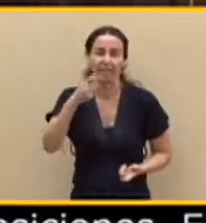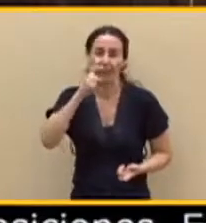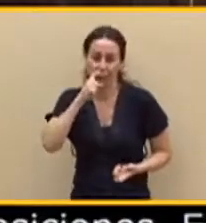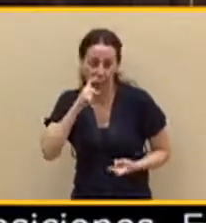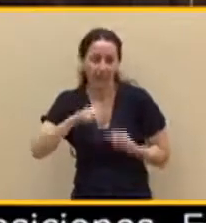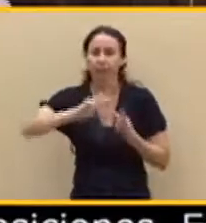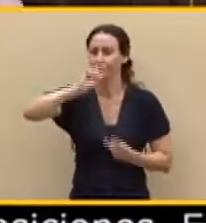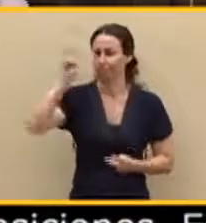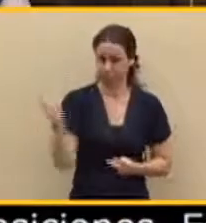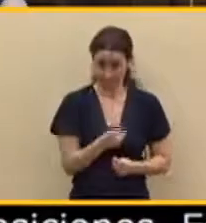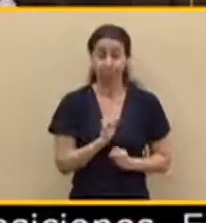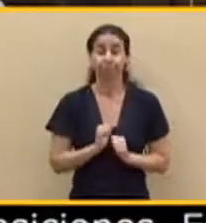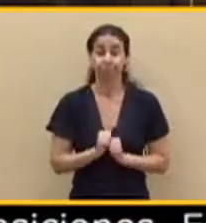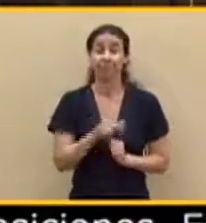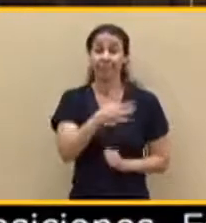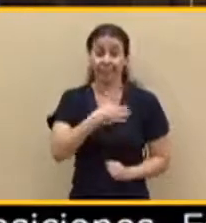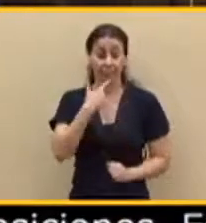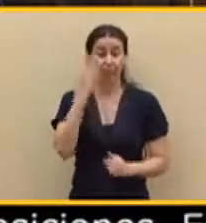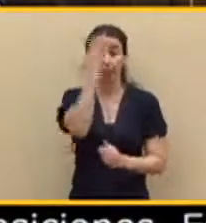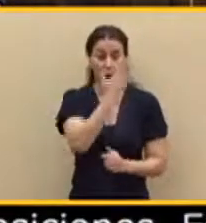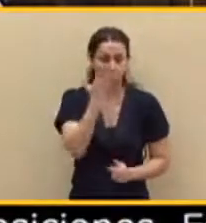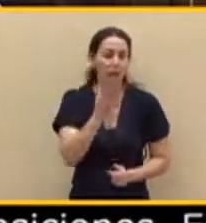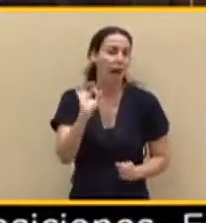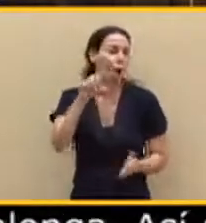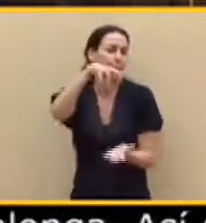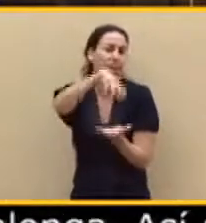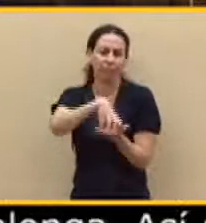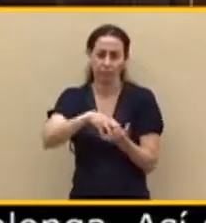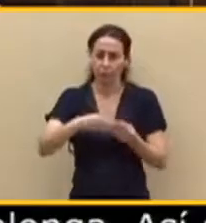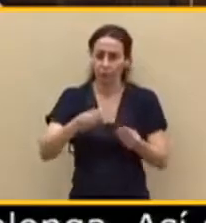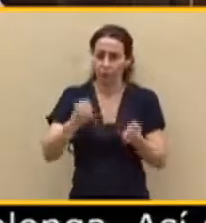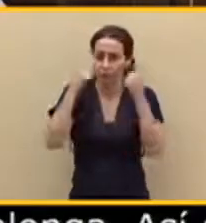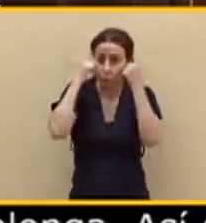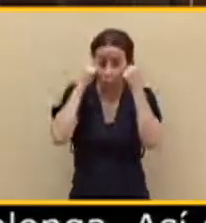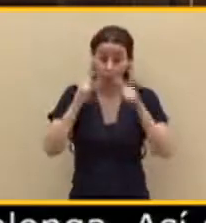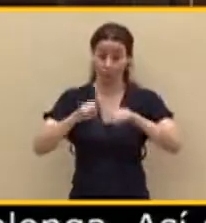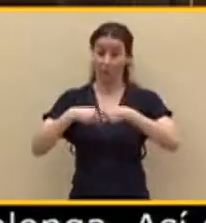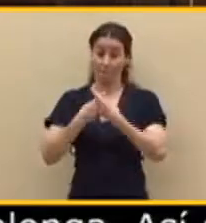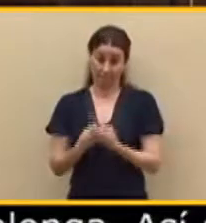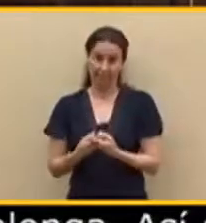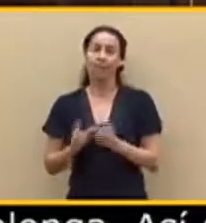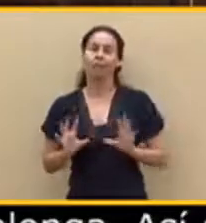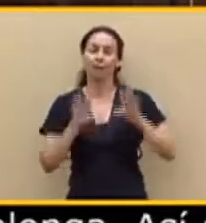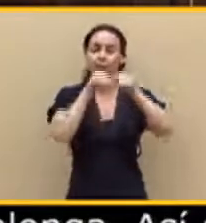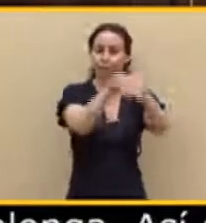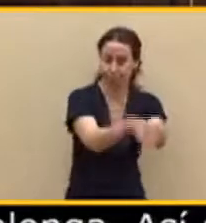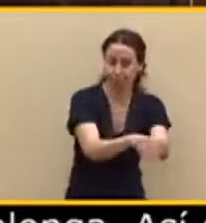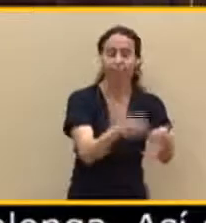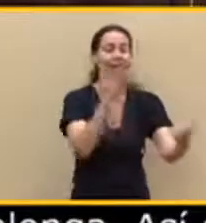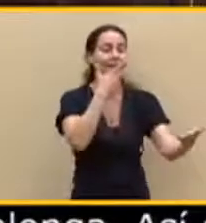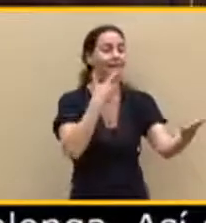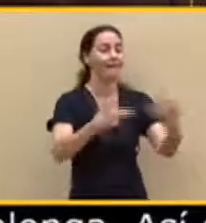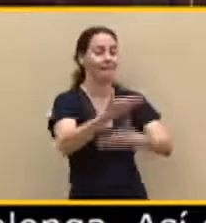que disponer de escuelas y de centros de estudio a los que van ciertas familias de, pues siempre es una buena ayuda para que las confianzas florezcan